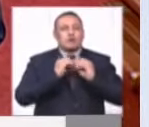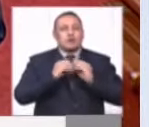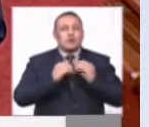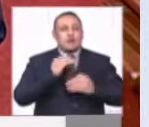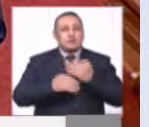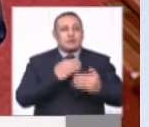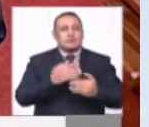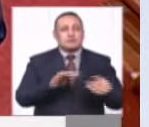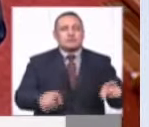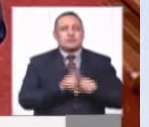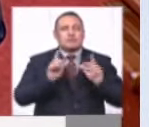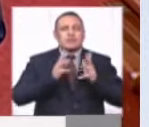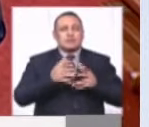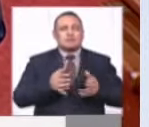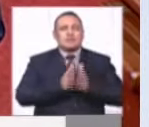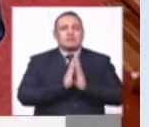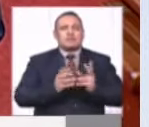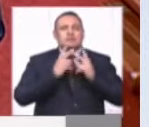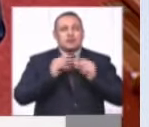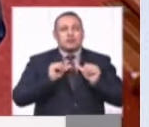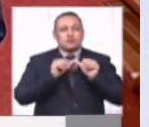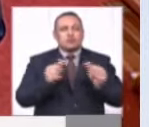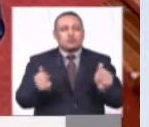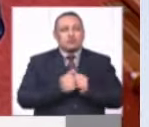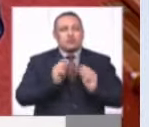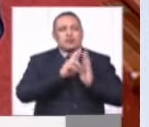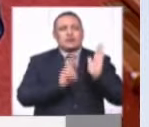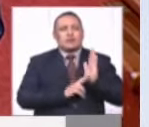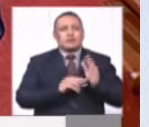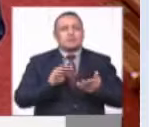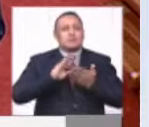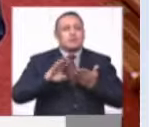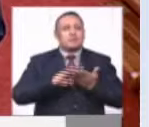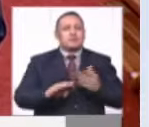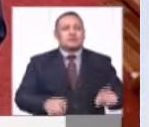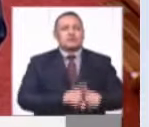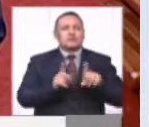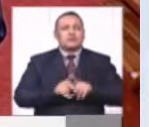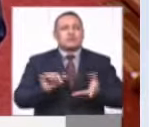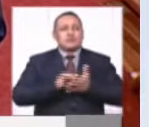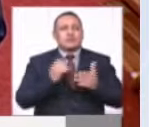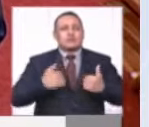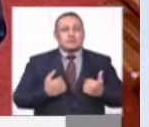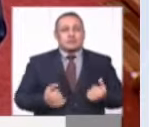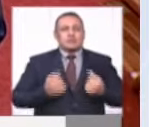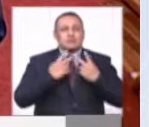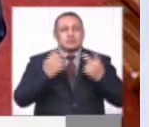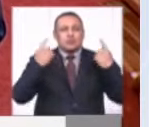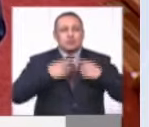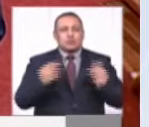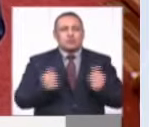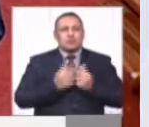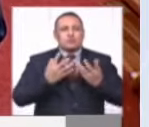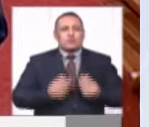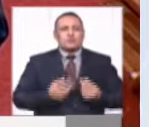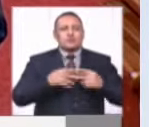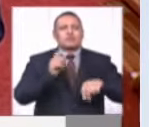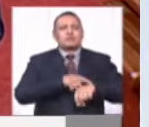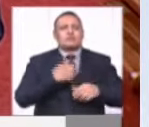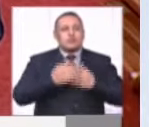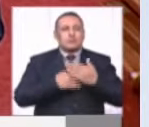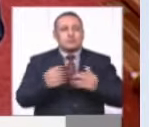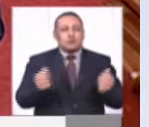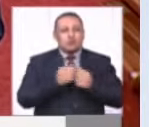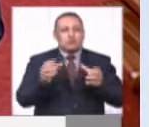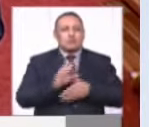índices, se deja de solicitar la vigencia del citado régimen de excepción. Asimismo, con la finalidad de reducir el tiempo de vigencia de los